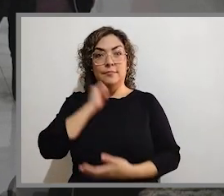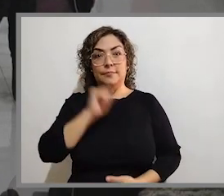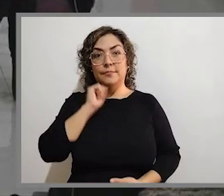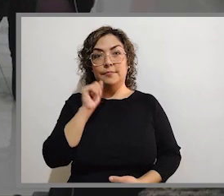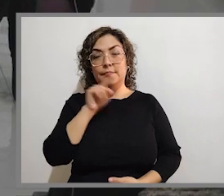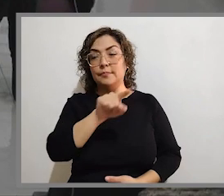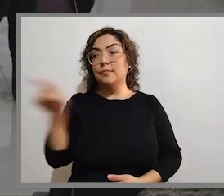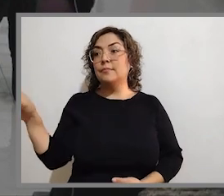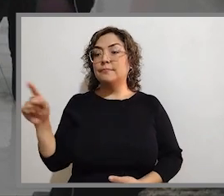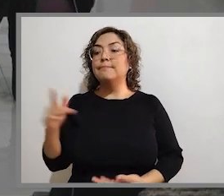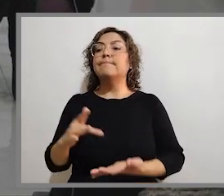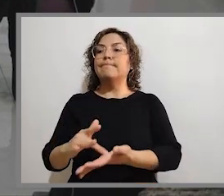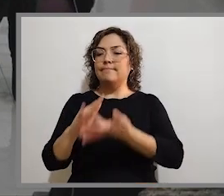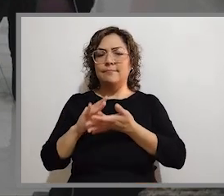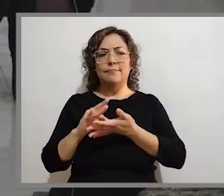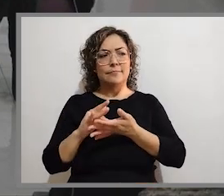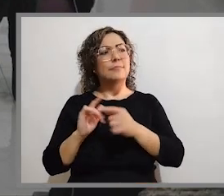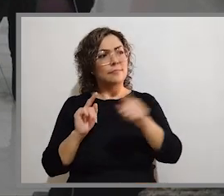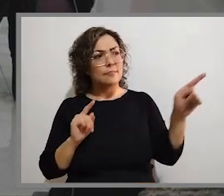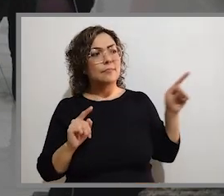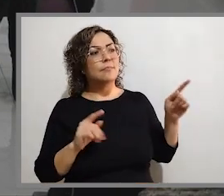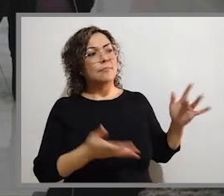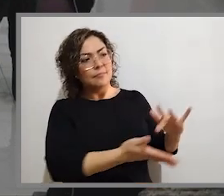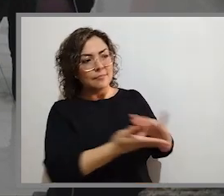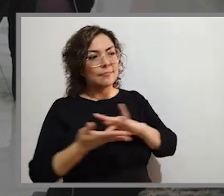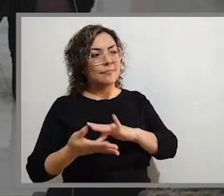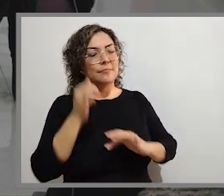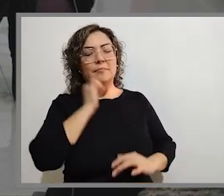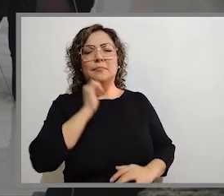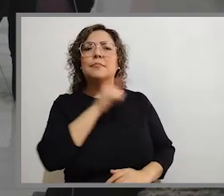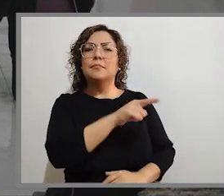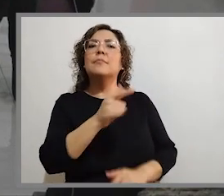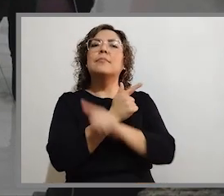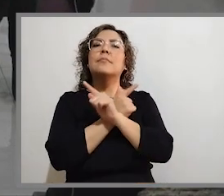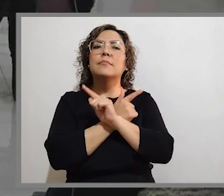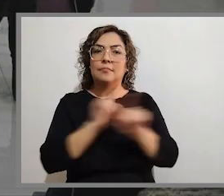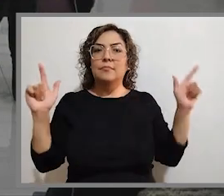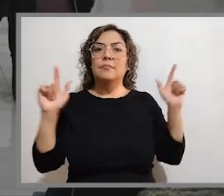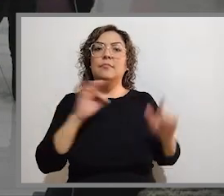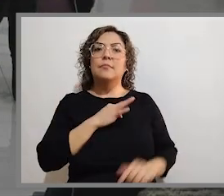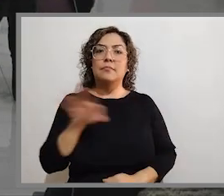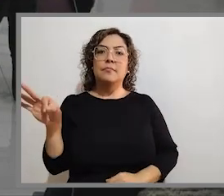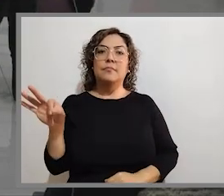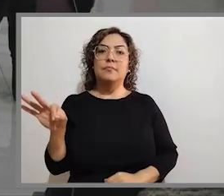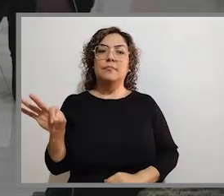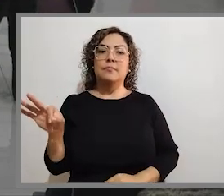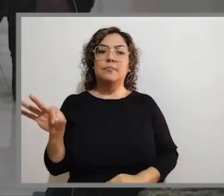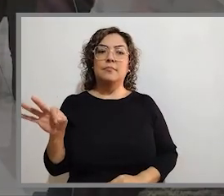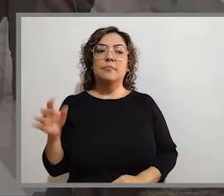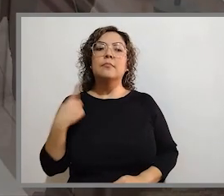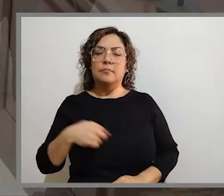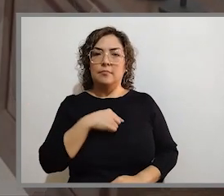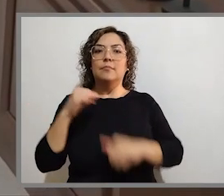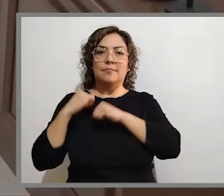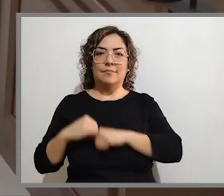herramientas para que ustedes puedan hacer este ejercicio del cargo en condiciones libres de violencia, conectadas con nosotros como autoridades